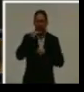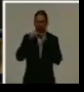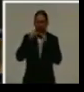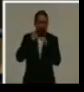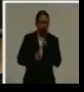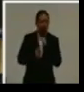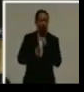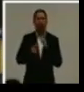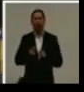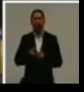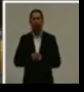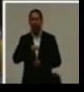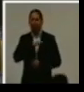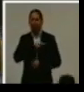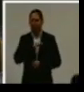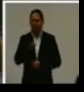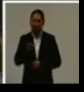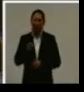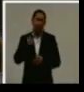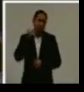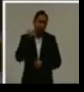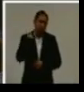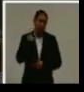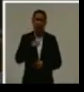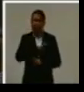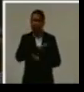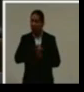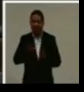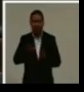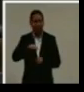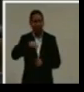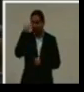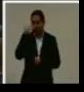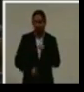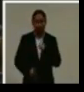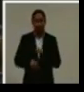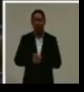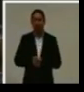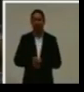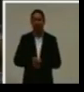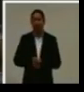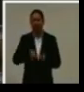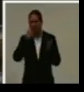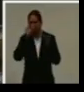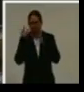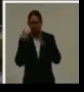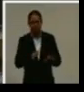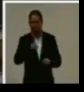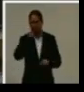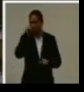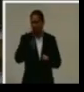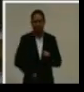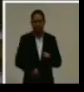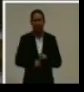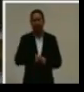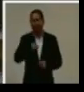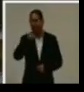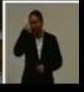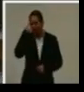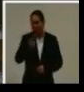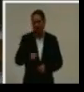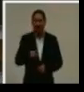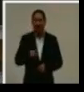la patria potestad, pueda seguir en funciones. Nosotros estamos pidiendo inclusive la posible remoción del alcalde, si así se procediera,